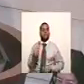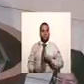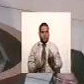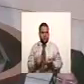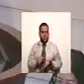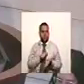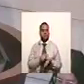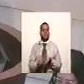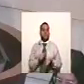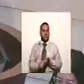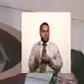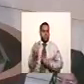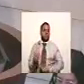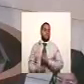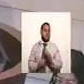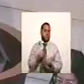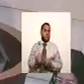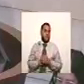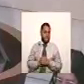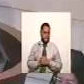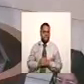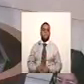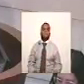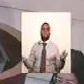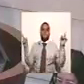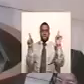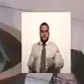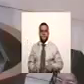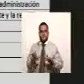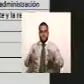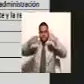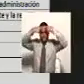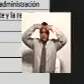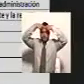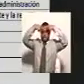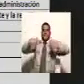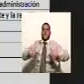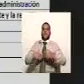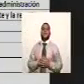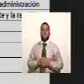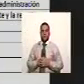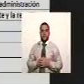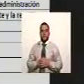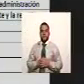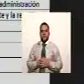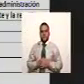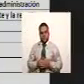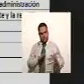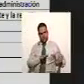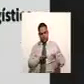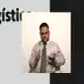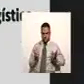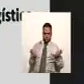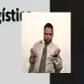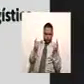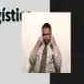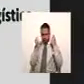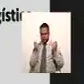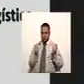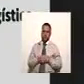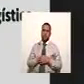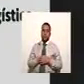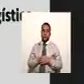están también las ineficiencias del generador y, por supuesto, las del Estado. El plan de logística.